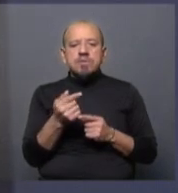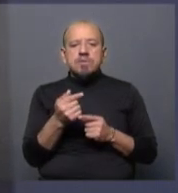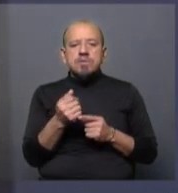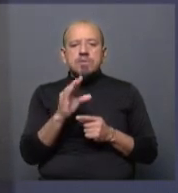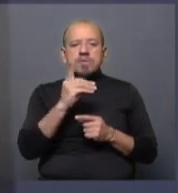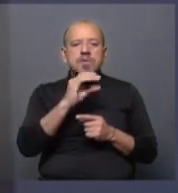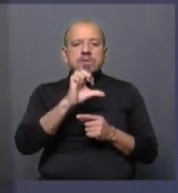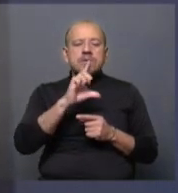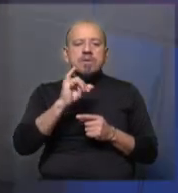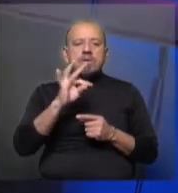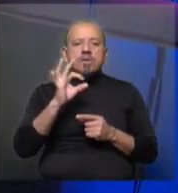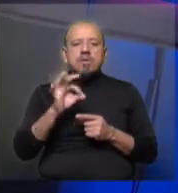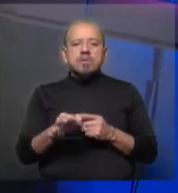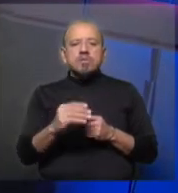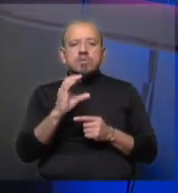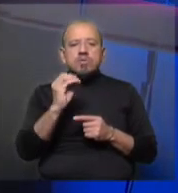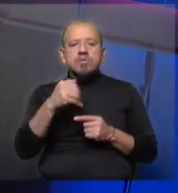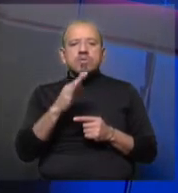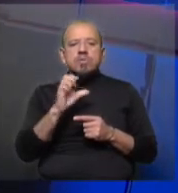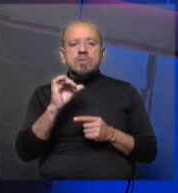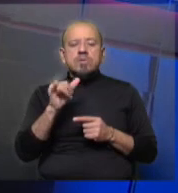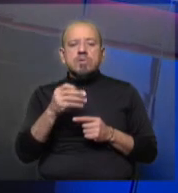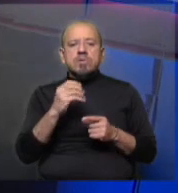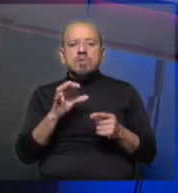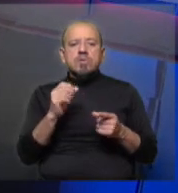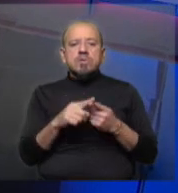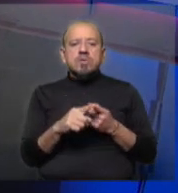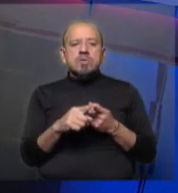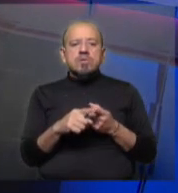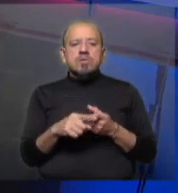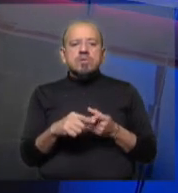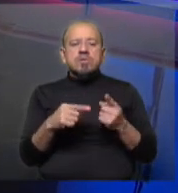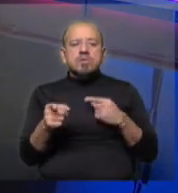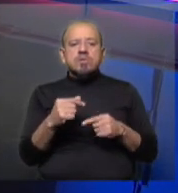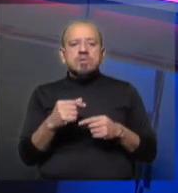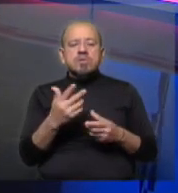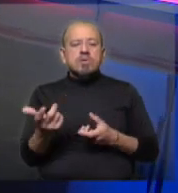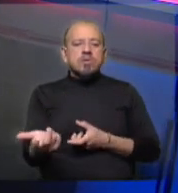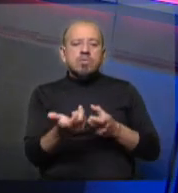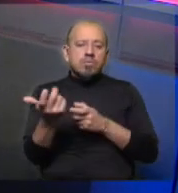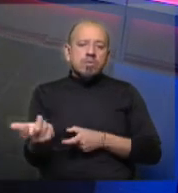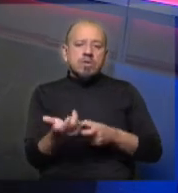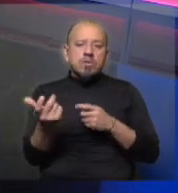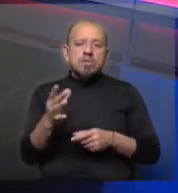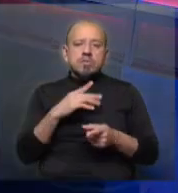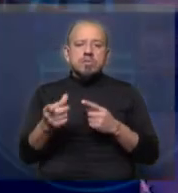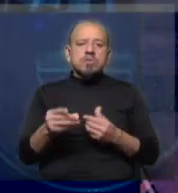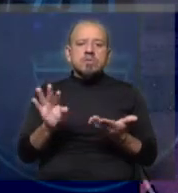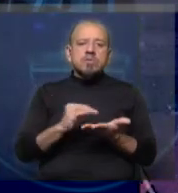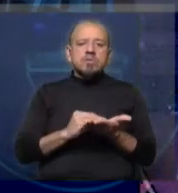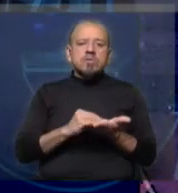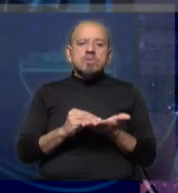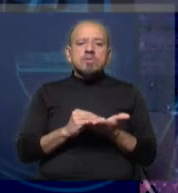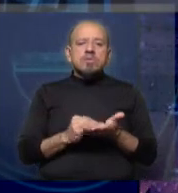complejos jefe de trata y de tráfico de personas este jefe de bomberos es en el único departamento que hay una exina de eso